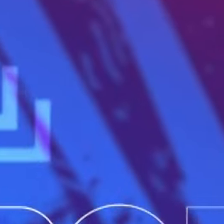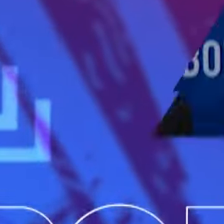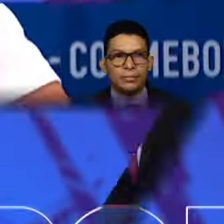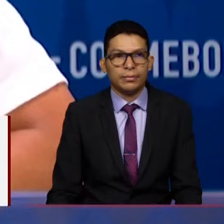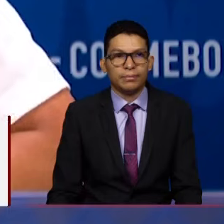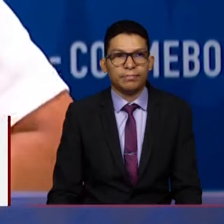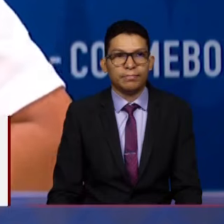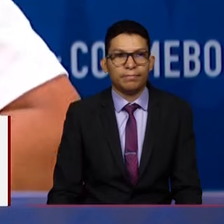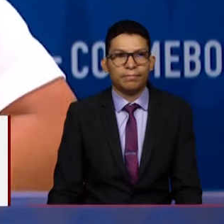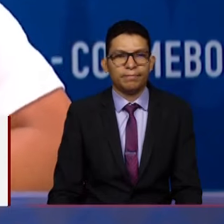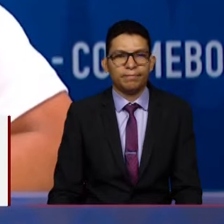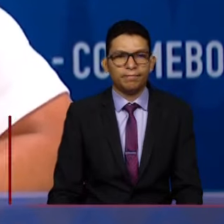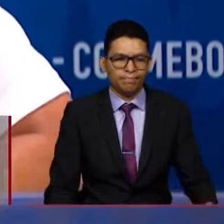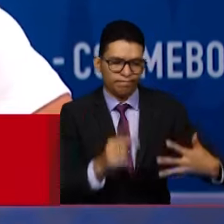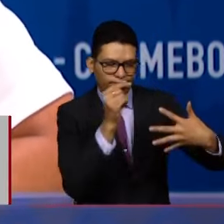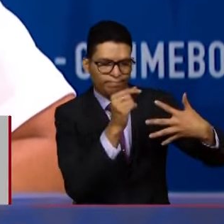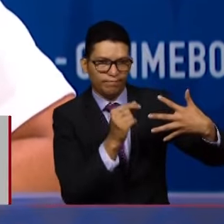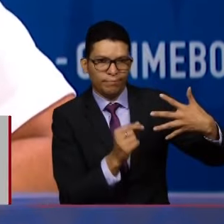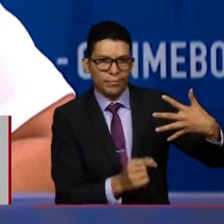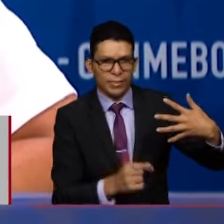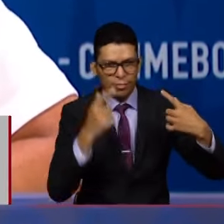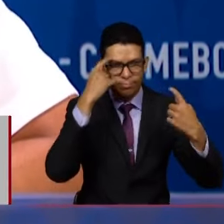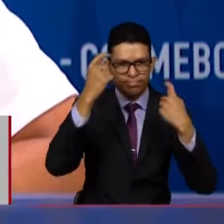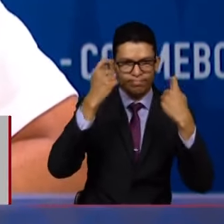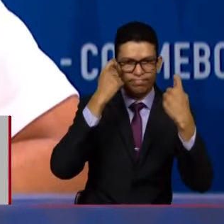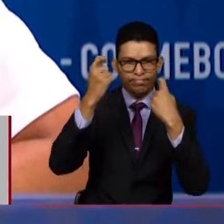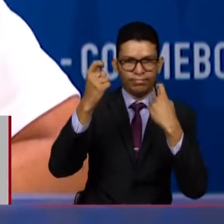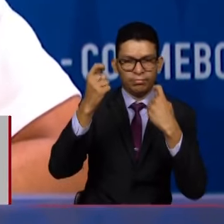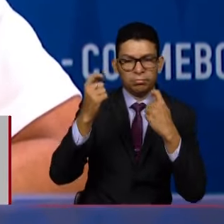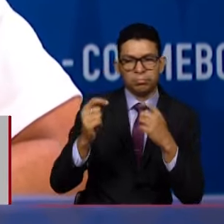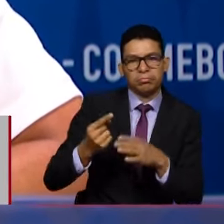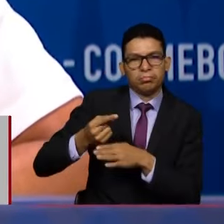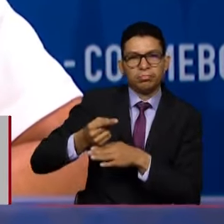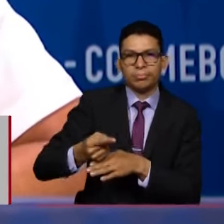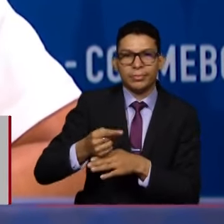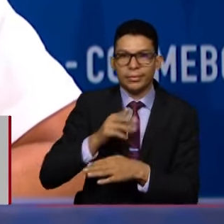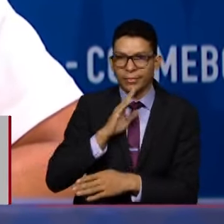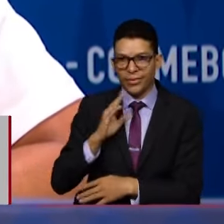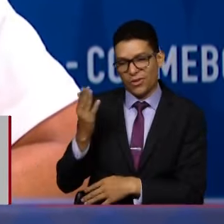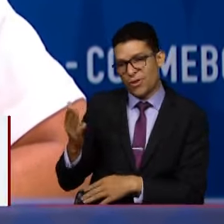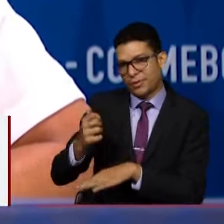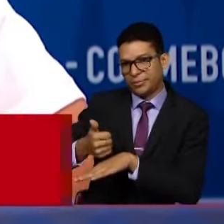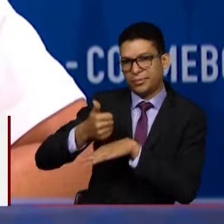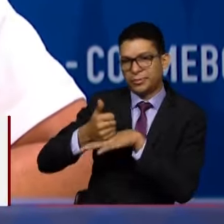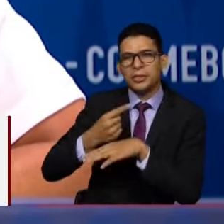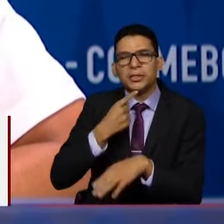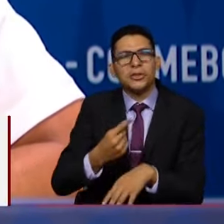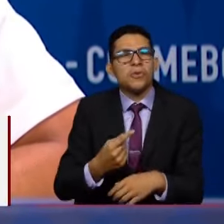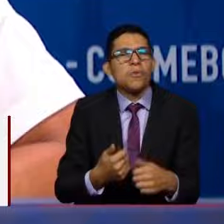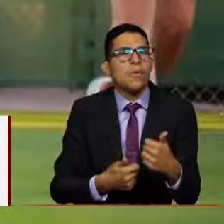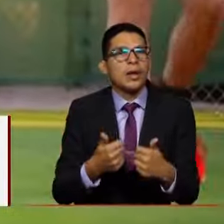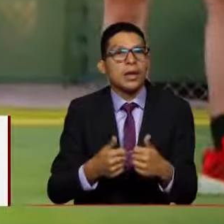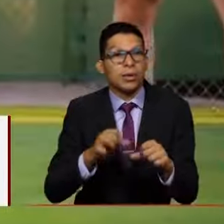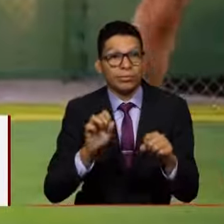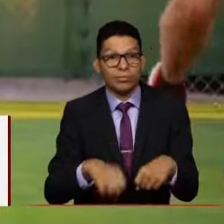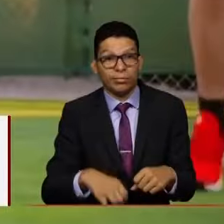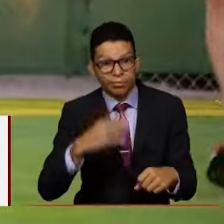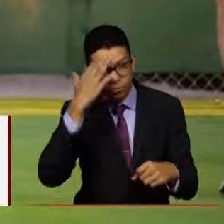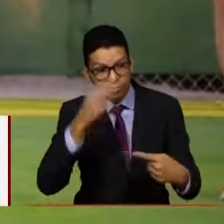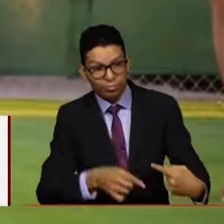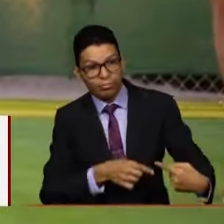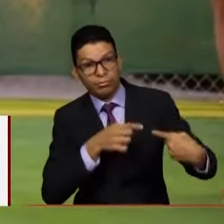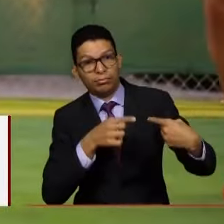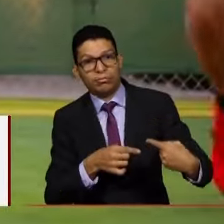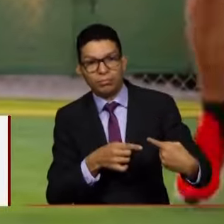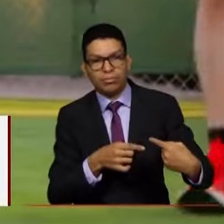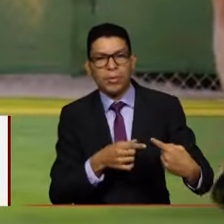¿Qué tipo de indicaciones tácticas en el trabajo previo ha entregado José Gabriel, el técnico, para contrarrestar lo que montó el